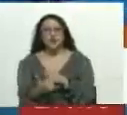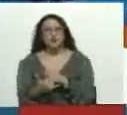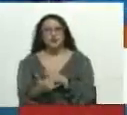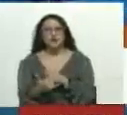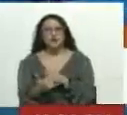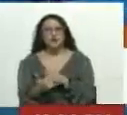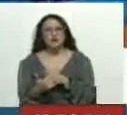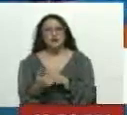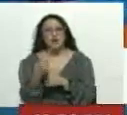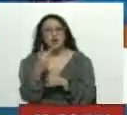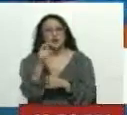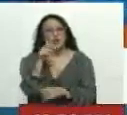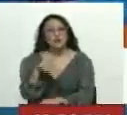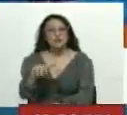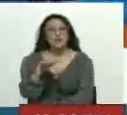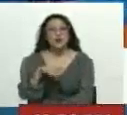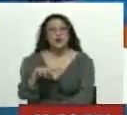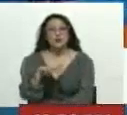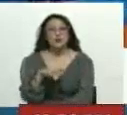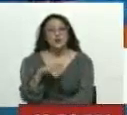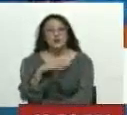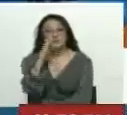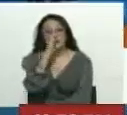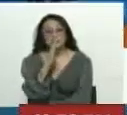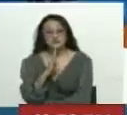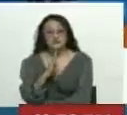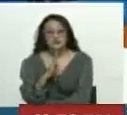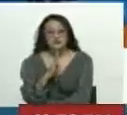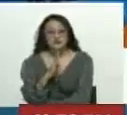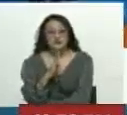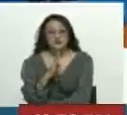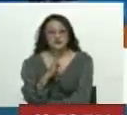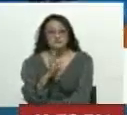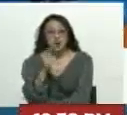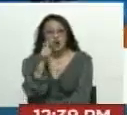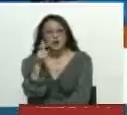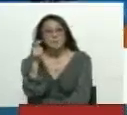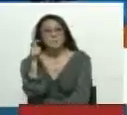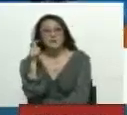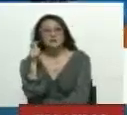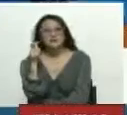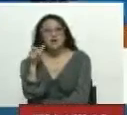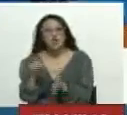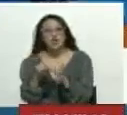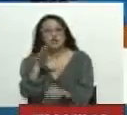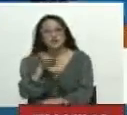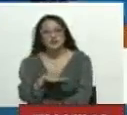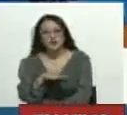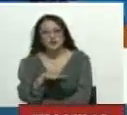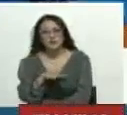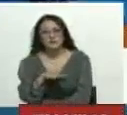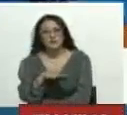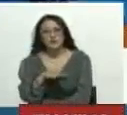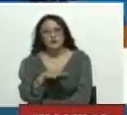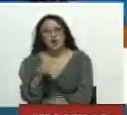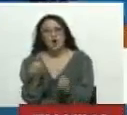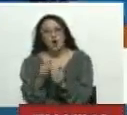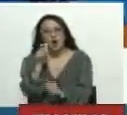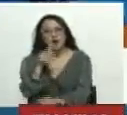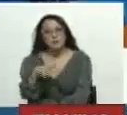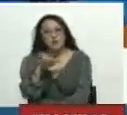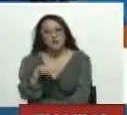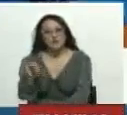entre los dos pueblos de Brasil más bien los campesinos donde estamos y con el pueblo